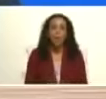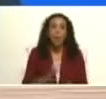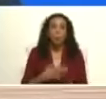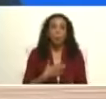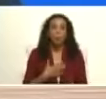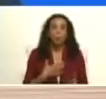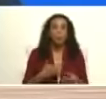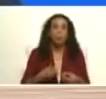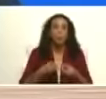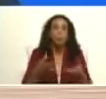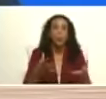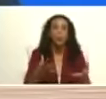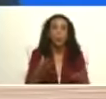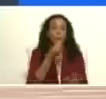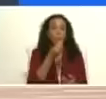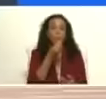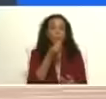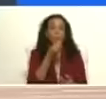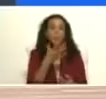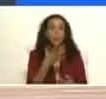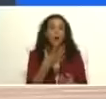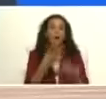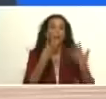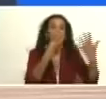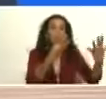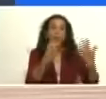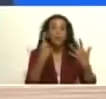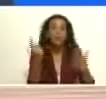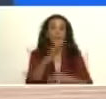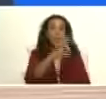abastecimiento superior al